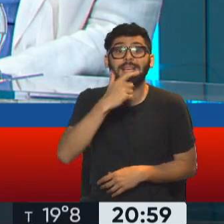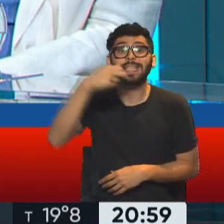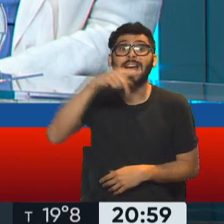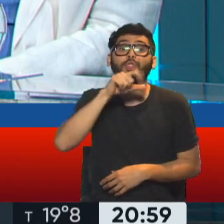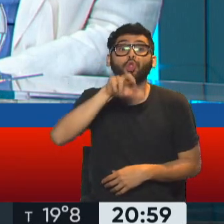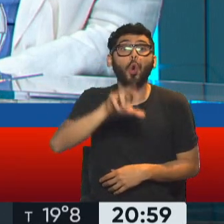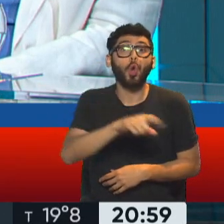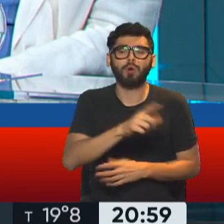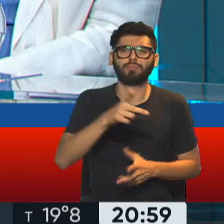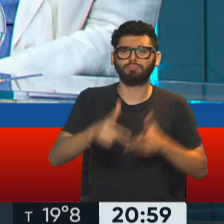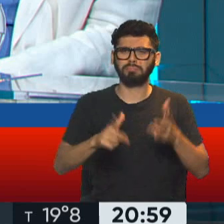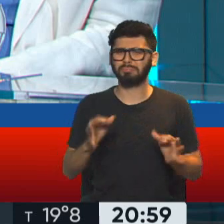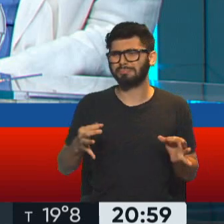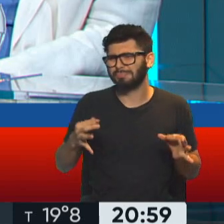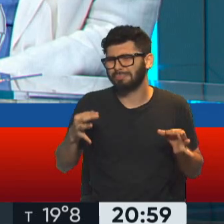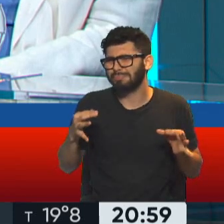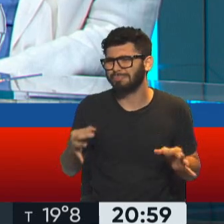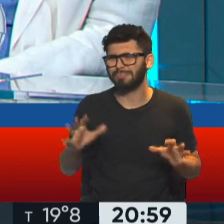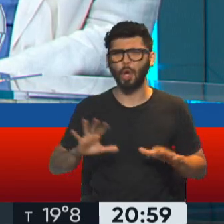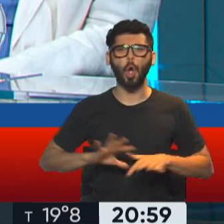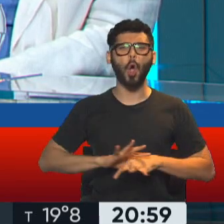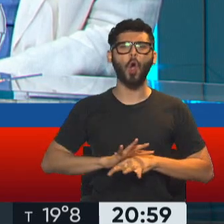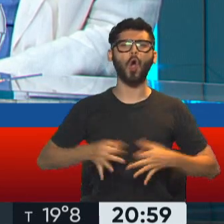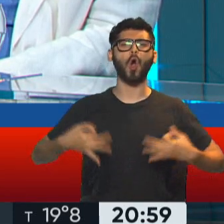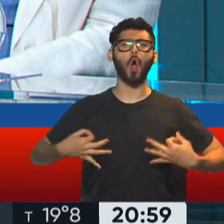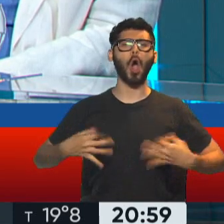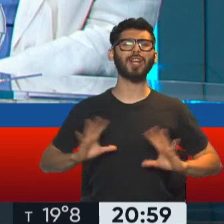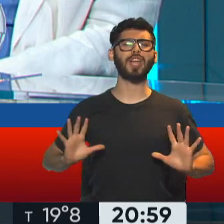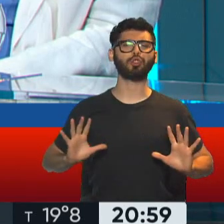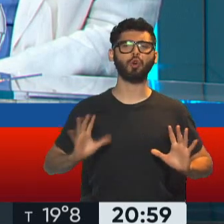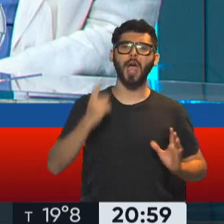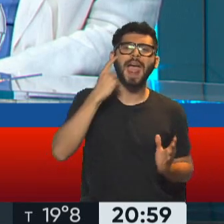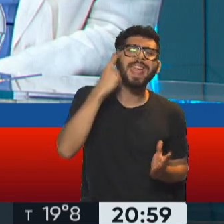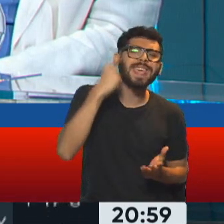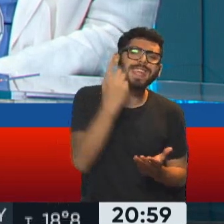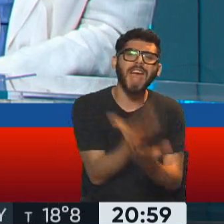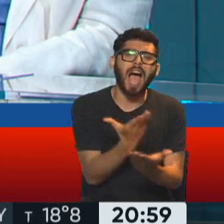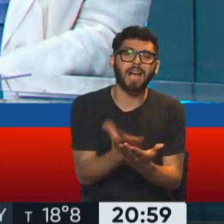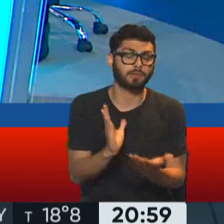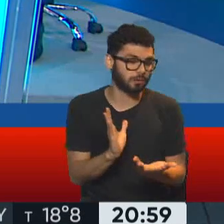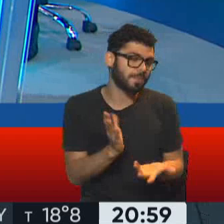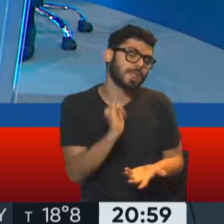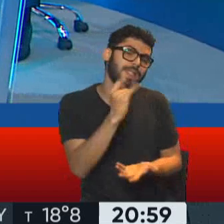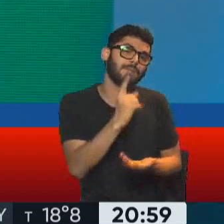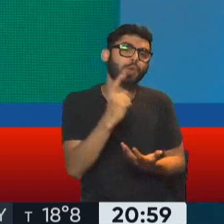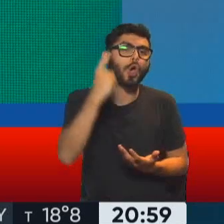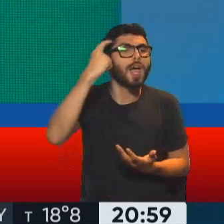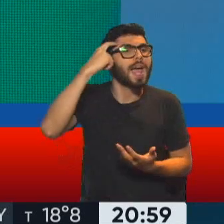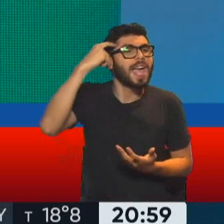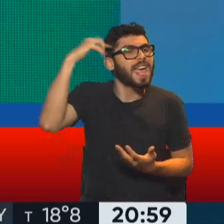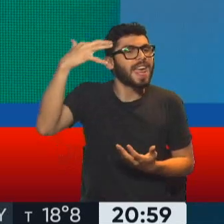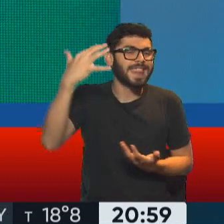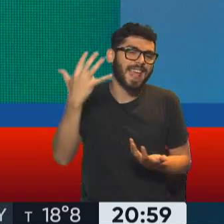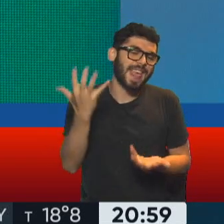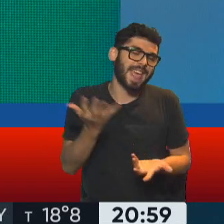sido un extraordinario y correcto político que discute ideas. Es otra clase de inteligencia, es otra clase